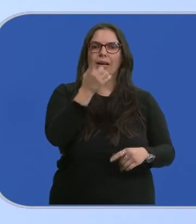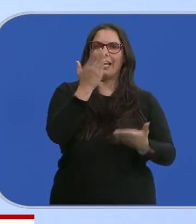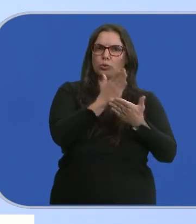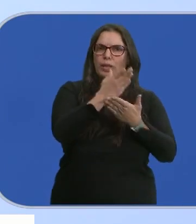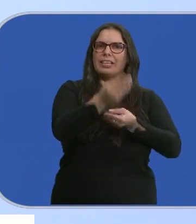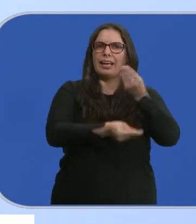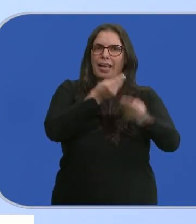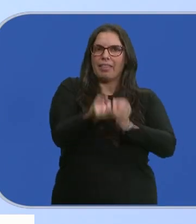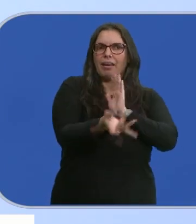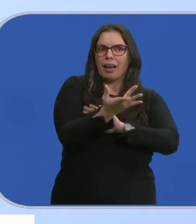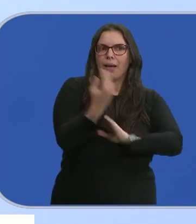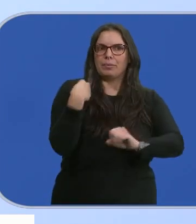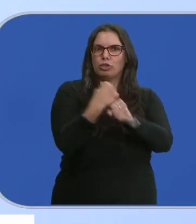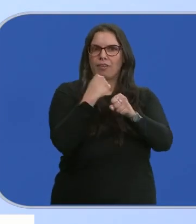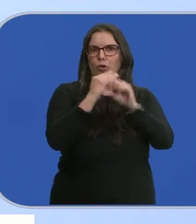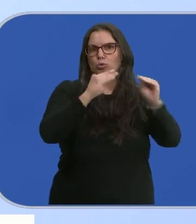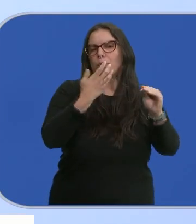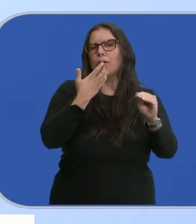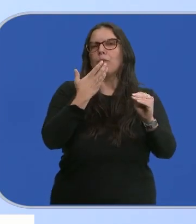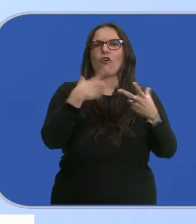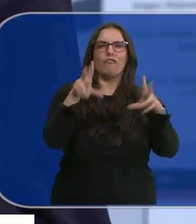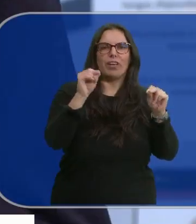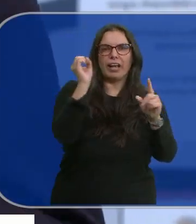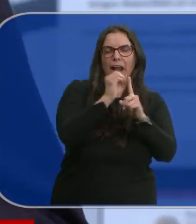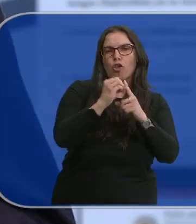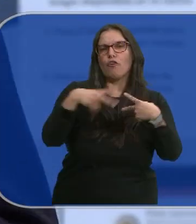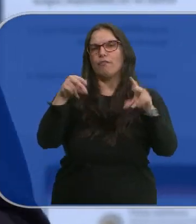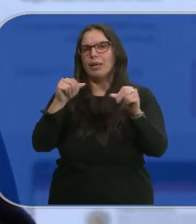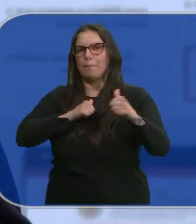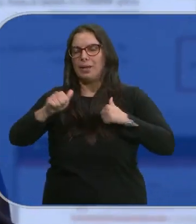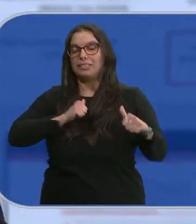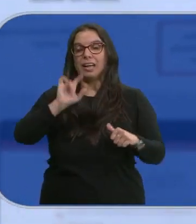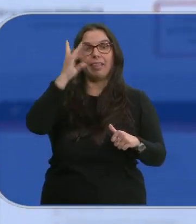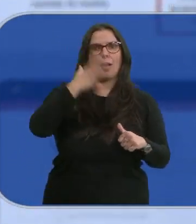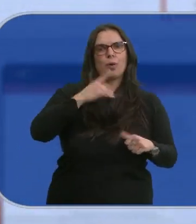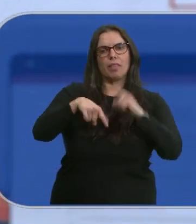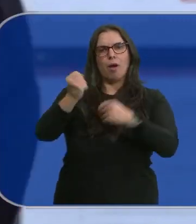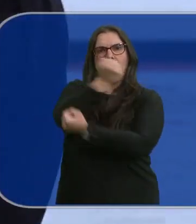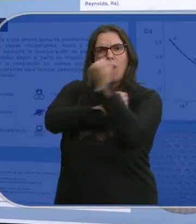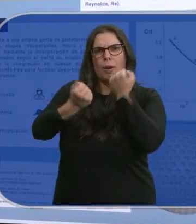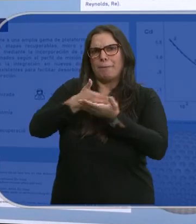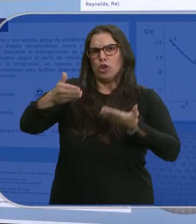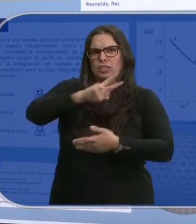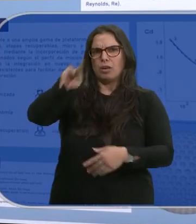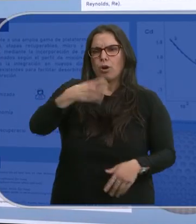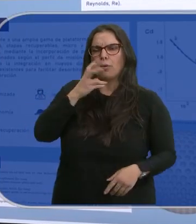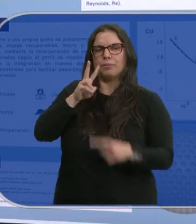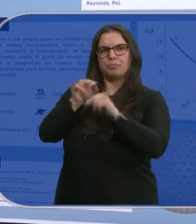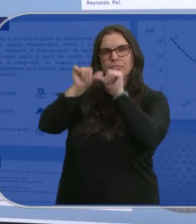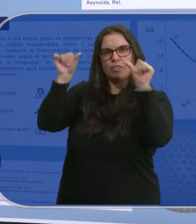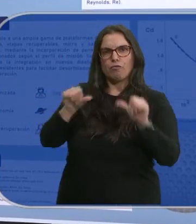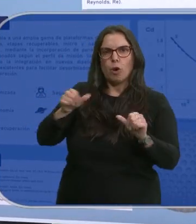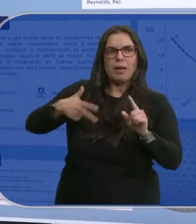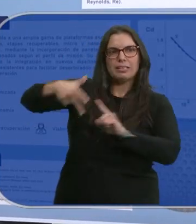estudiantes como parte de sus trabajos fin de grado, fin de máster. Ideas que permitirían ahorrar millones de euros, como este rediseño de la forma de